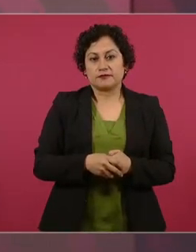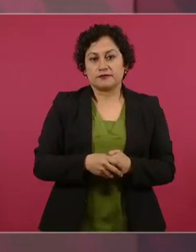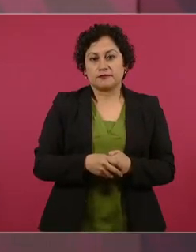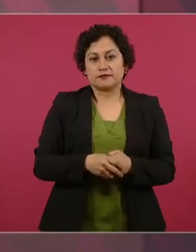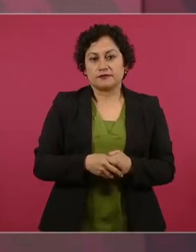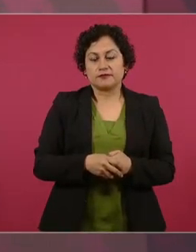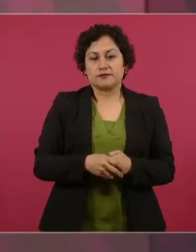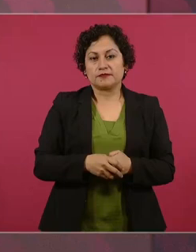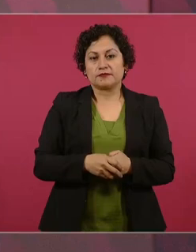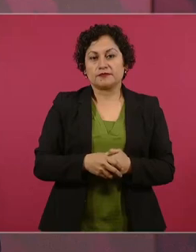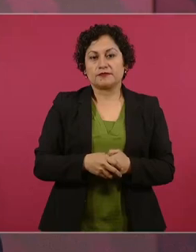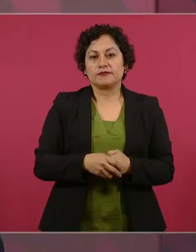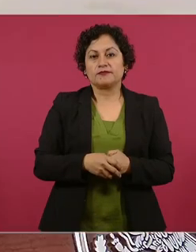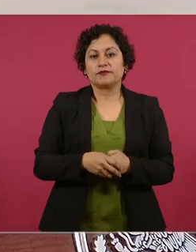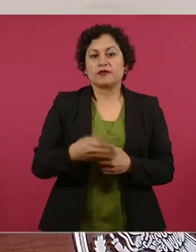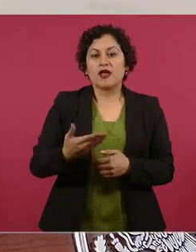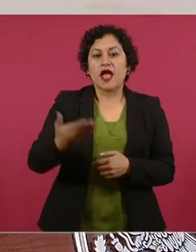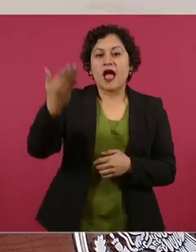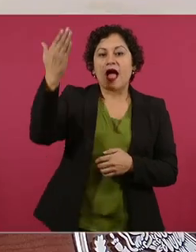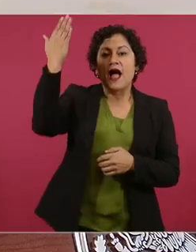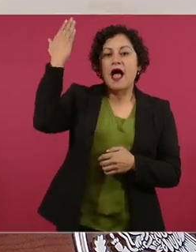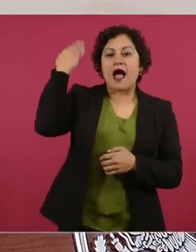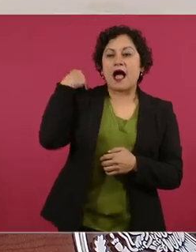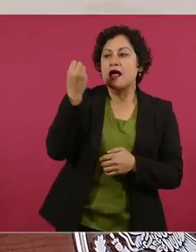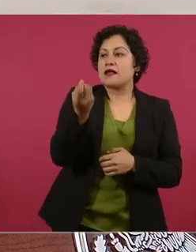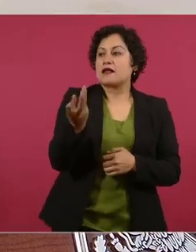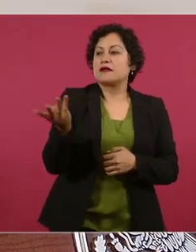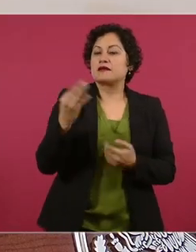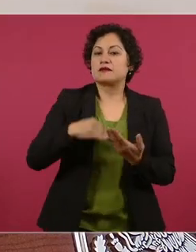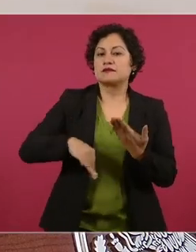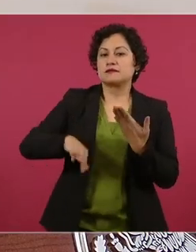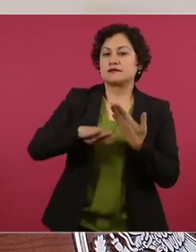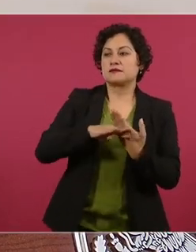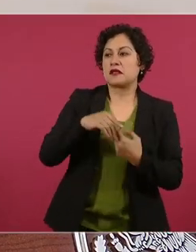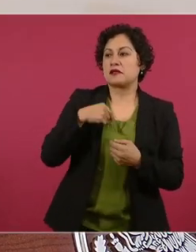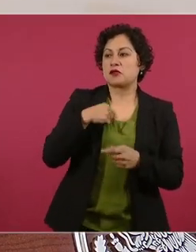Decían antes que ni siquiera tenía yo pasaporte.